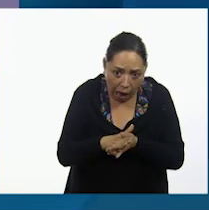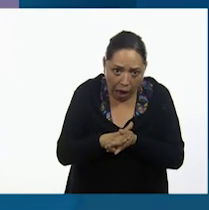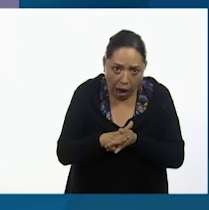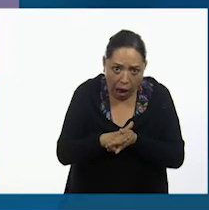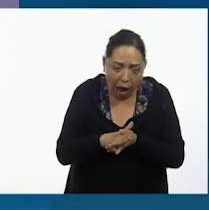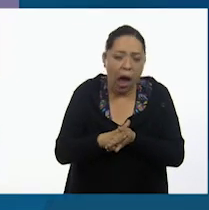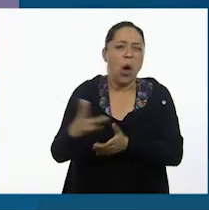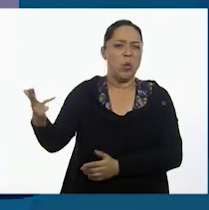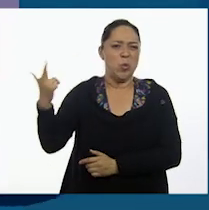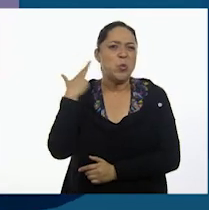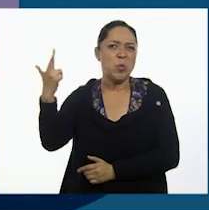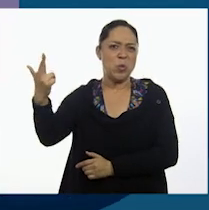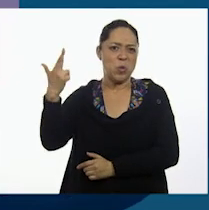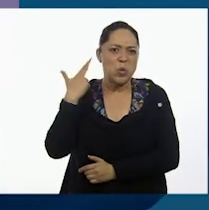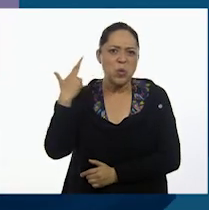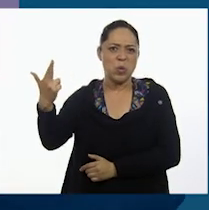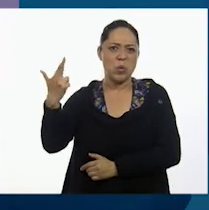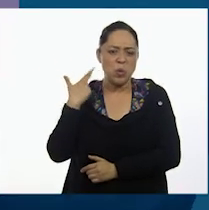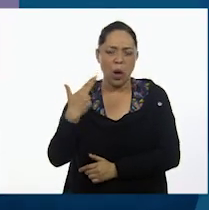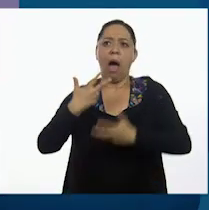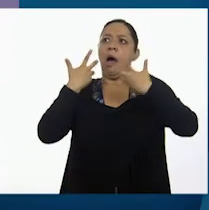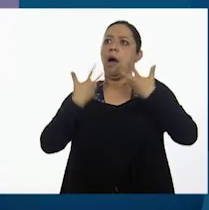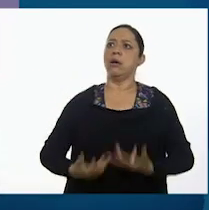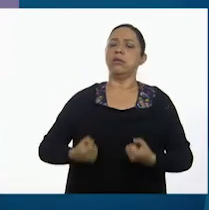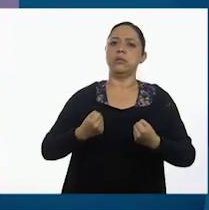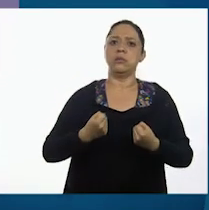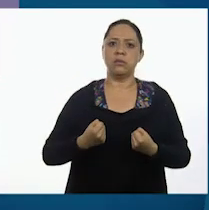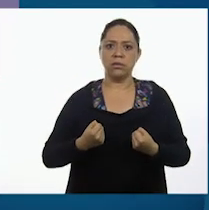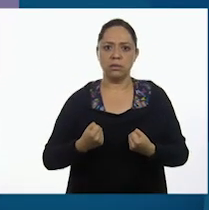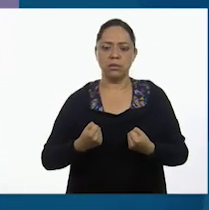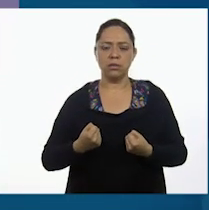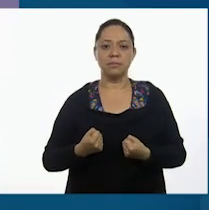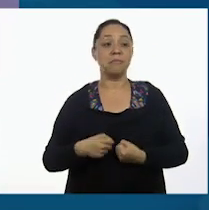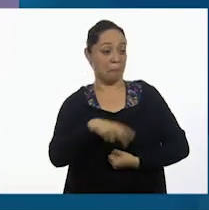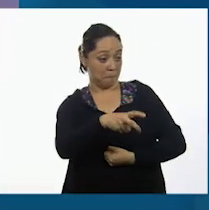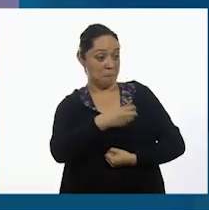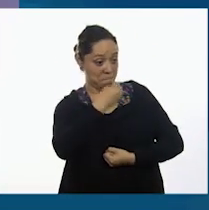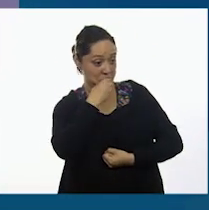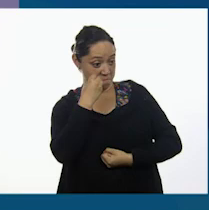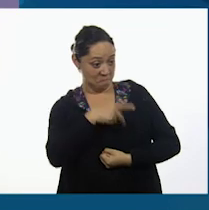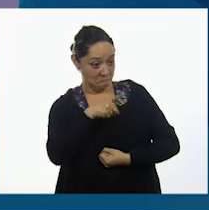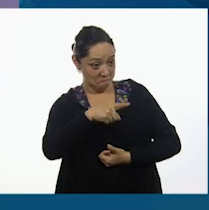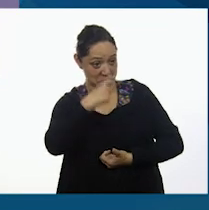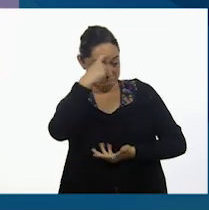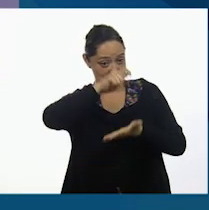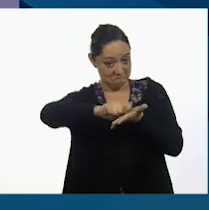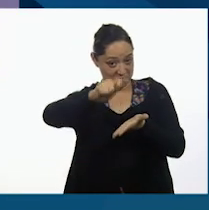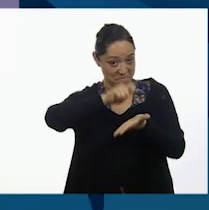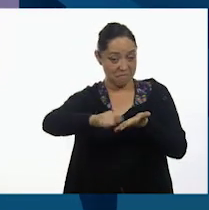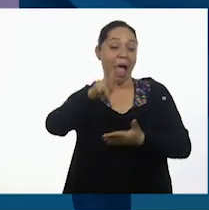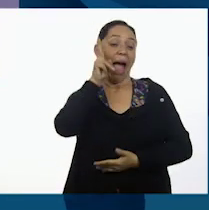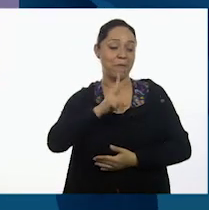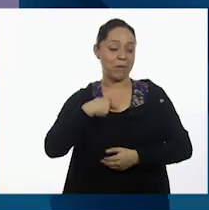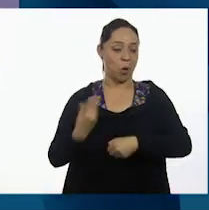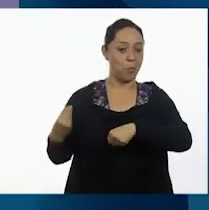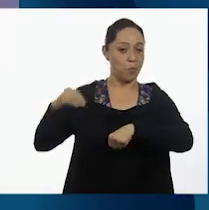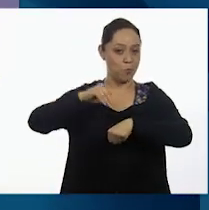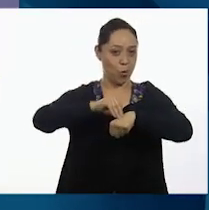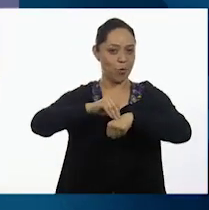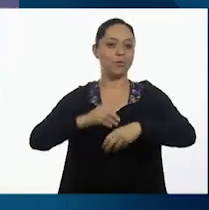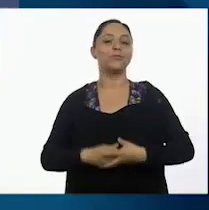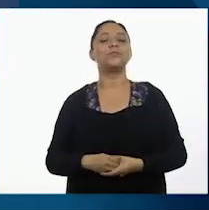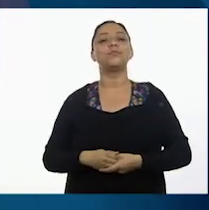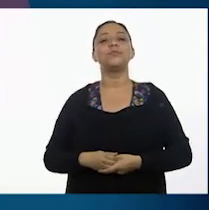ruido más fuerte me volvió a sobresaltar. Genial, son buenos escritores. Bien, a ver qué les parece. Continúe